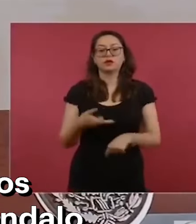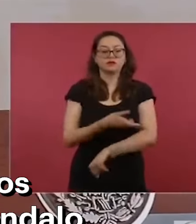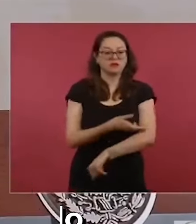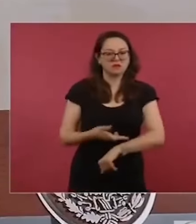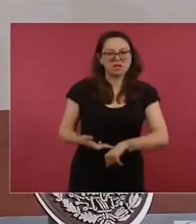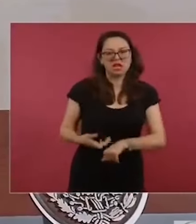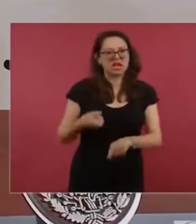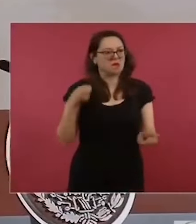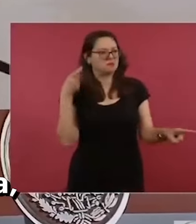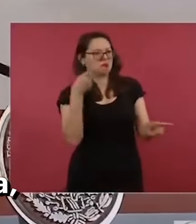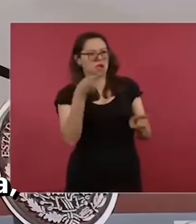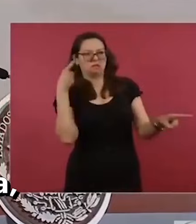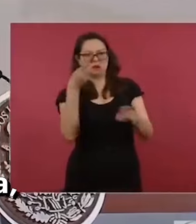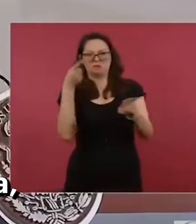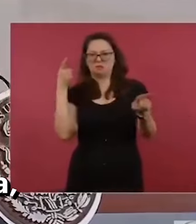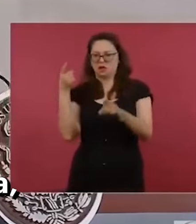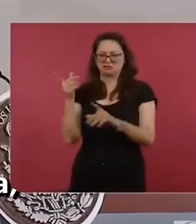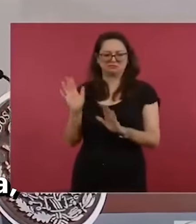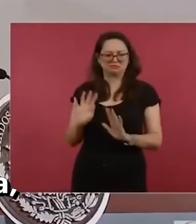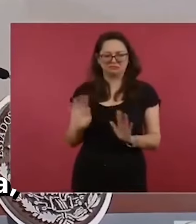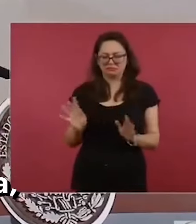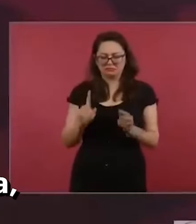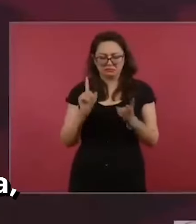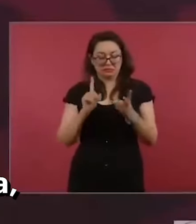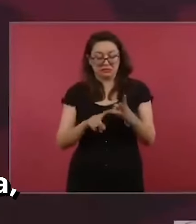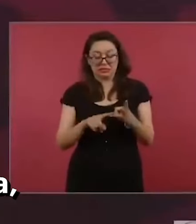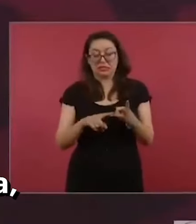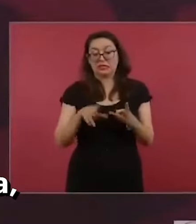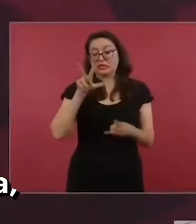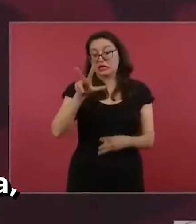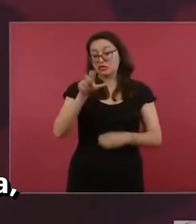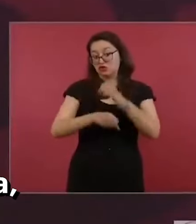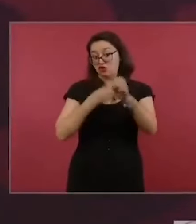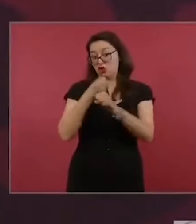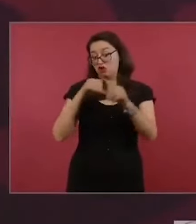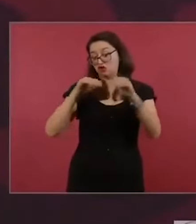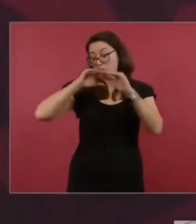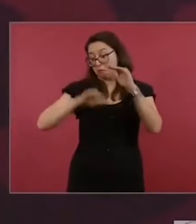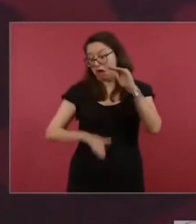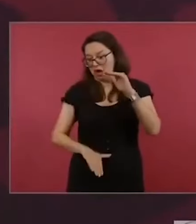familiares, que no se metan con menores,